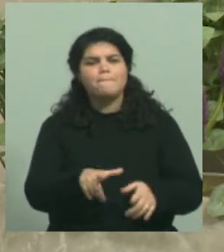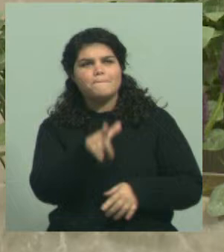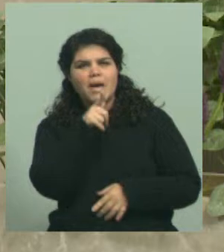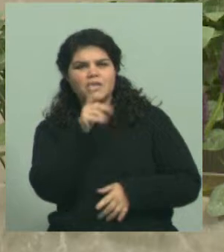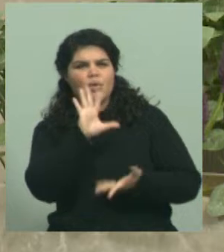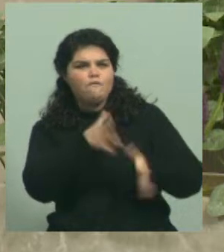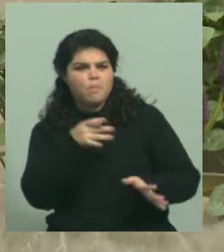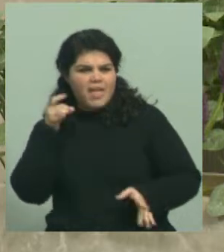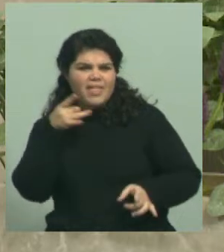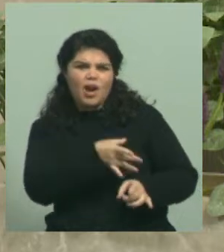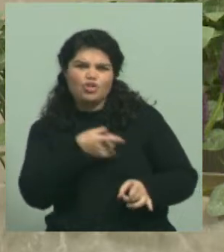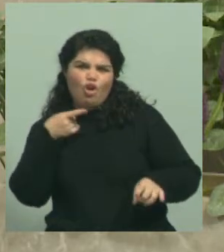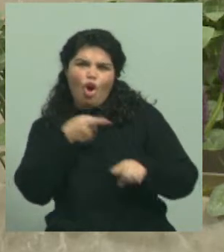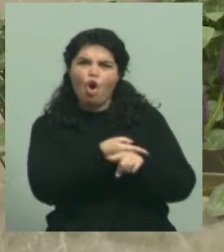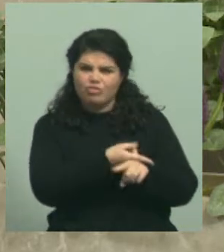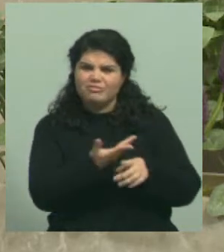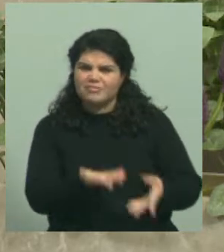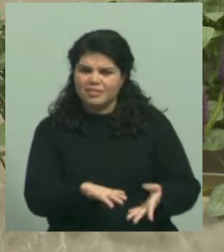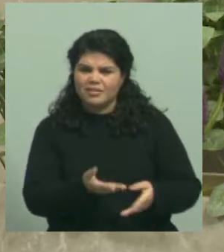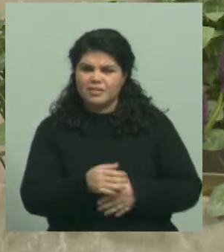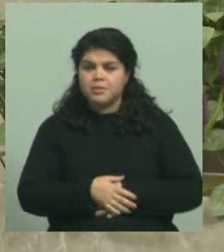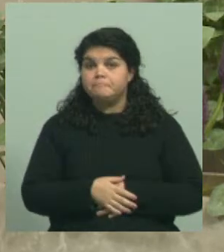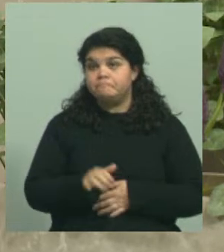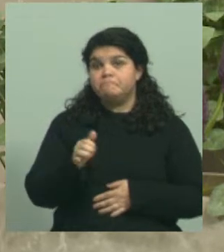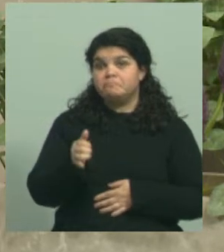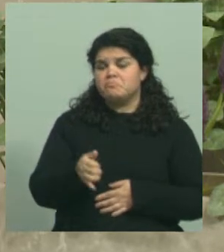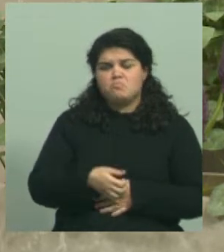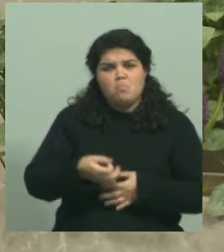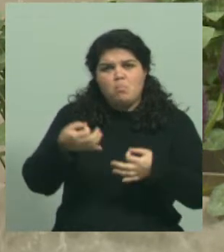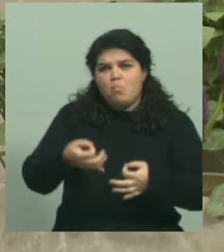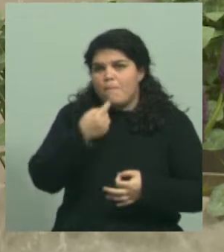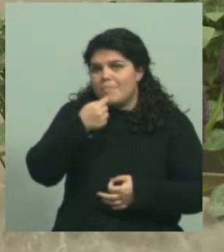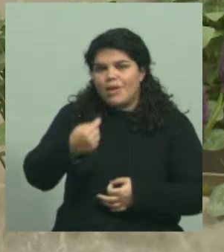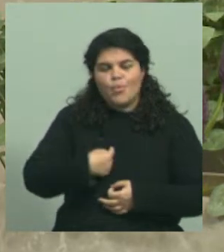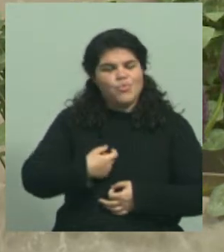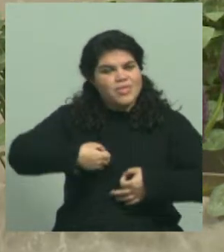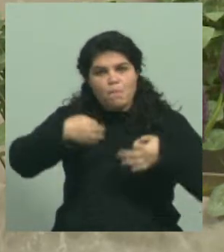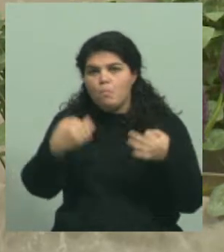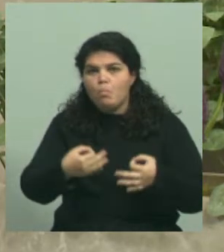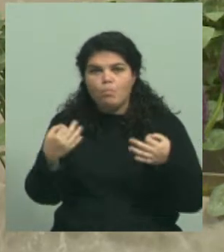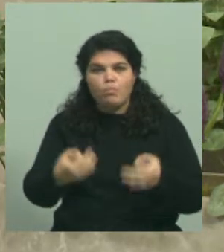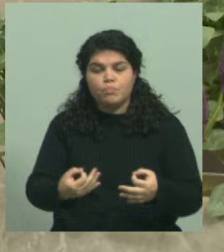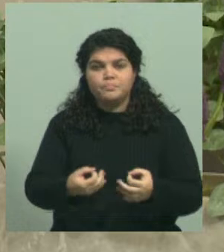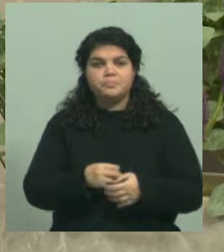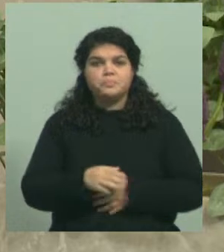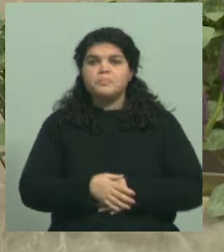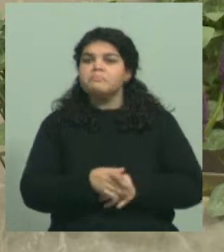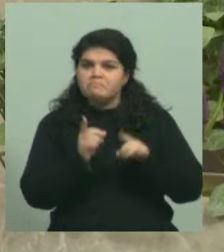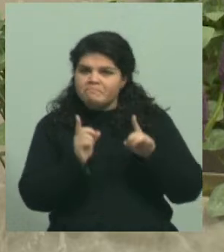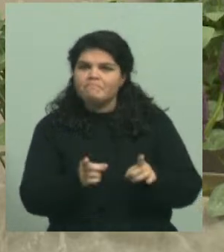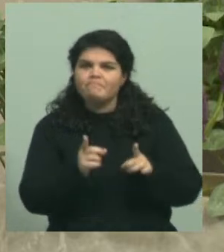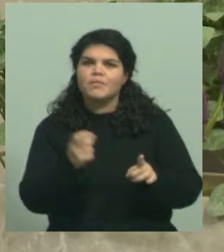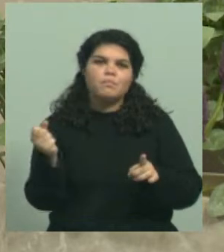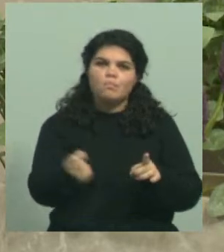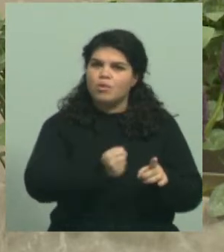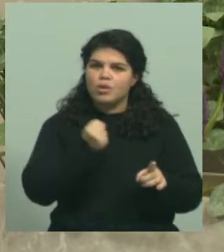ciencia? Sí, bueno, está buenísima la pregunta, el contexto en el que lo pones, porque es parte de la